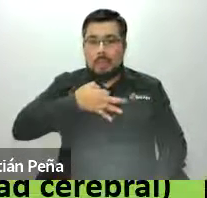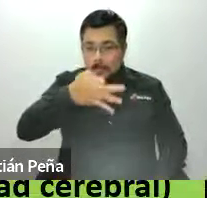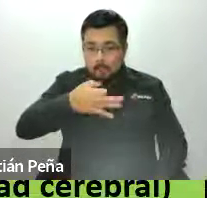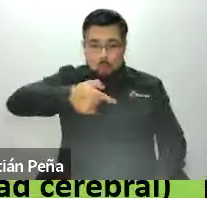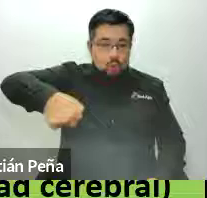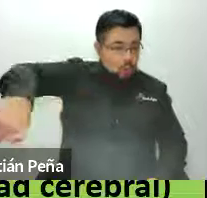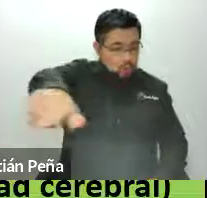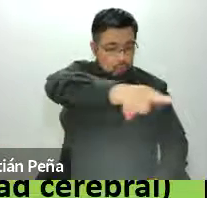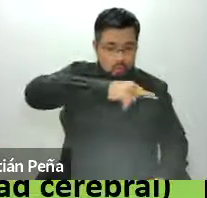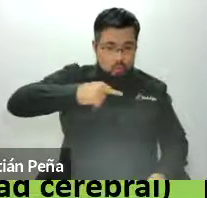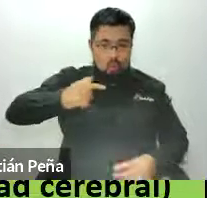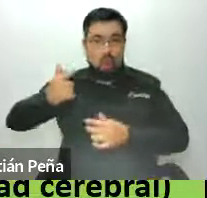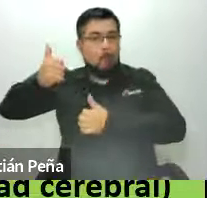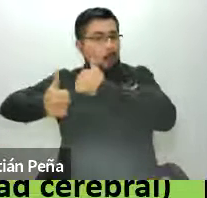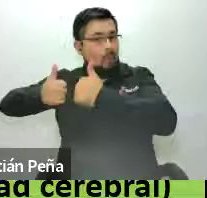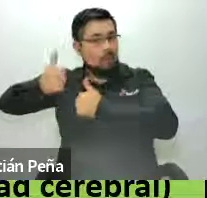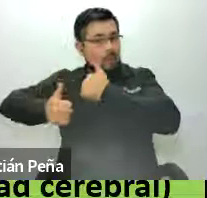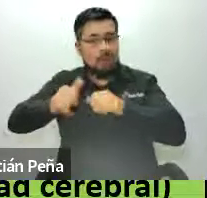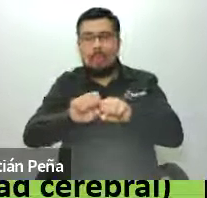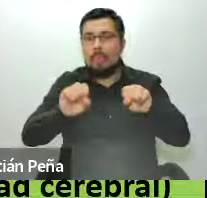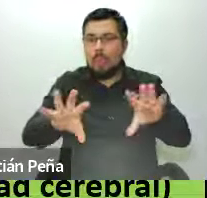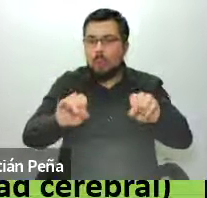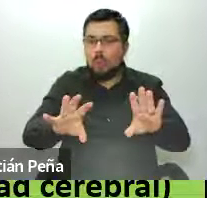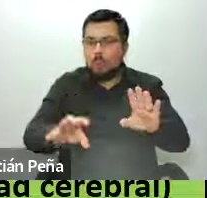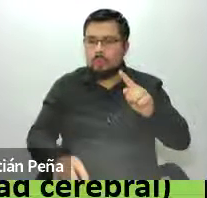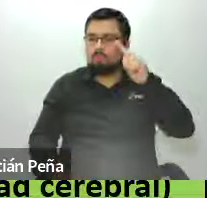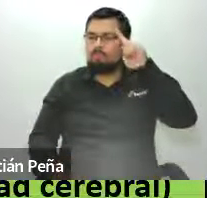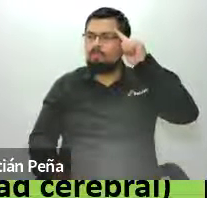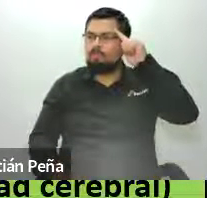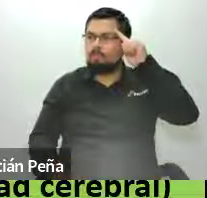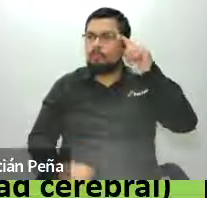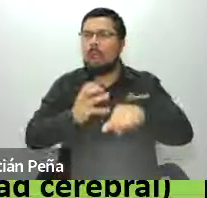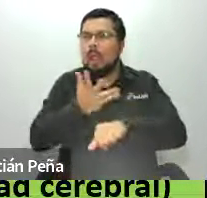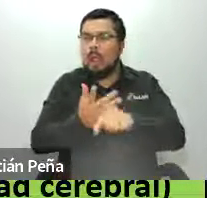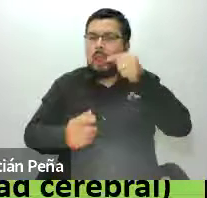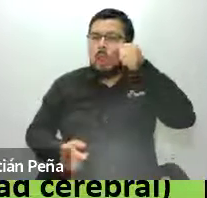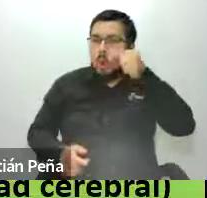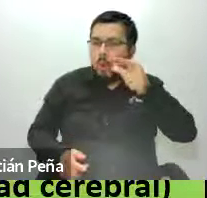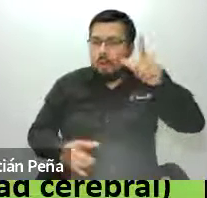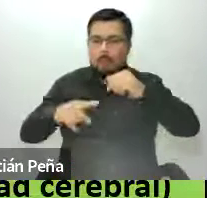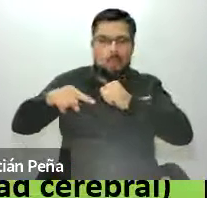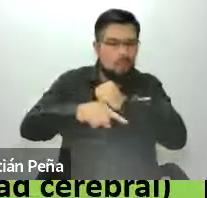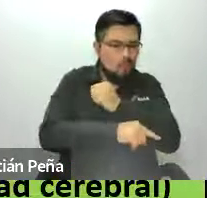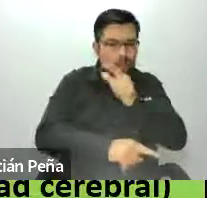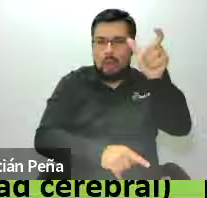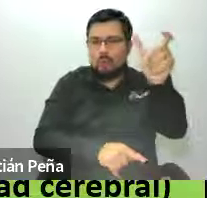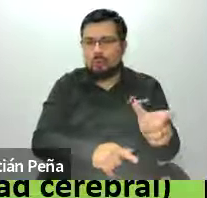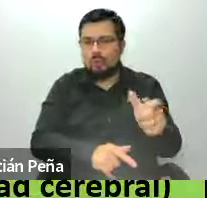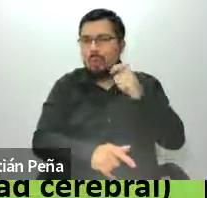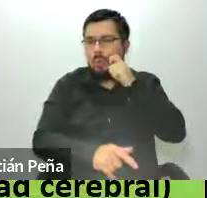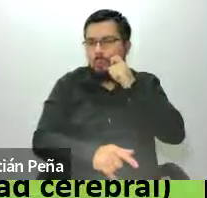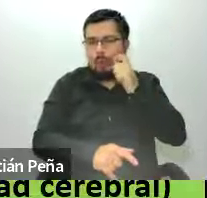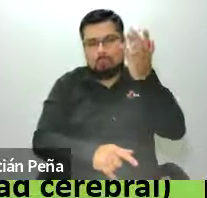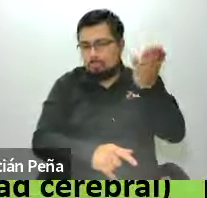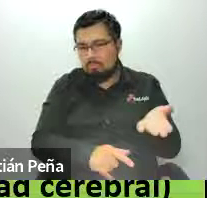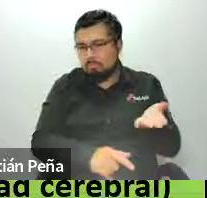especial tenemos un conocimiento muy profundo de este ser humano, muy profundo de que es una persona que no